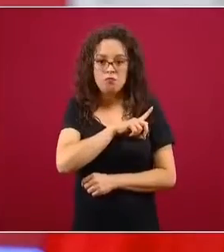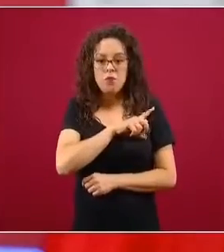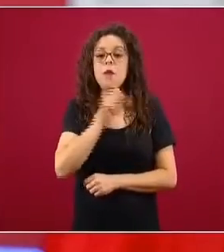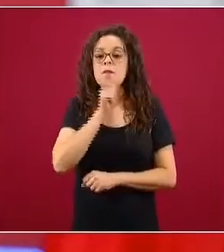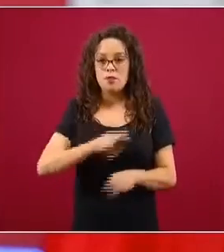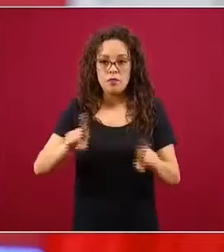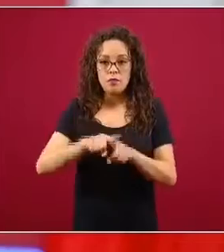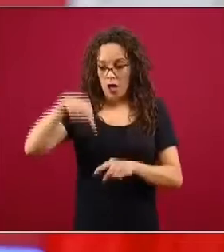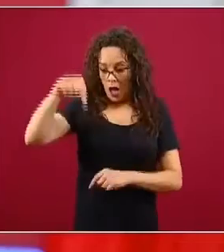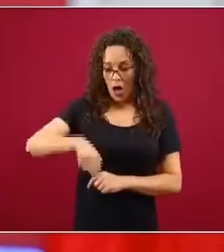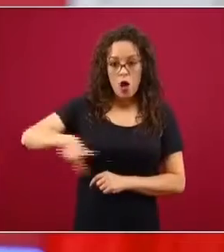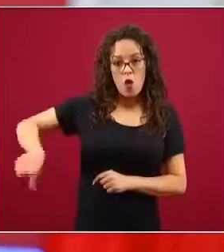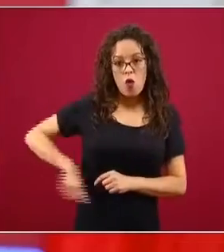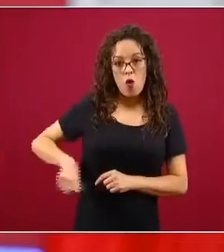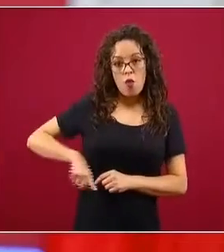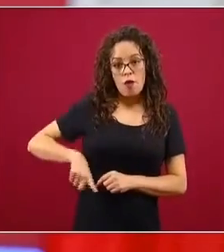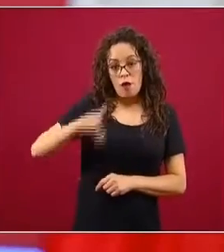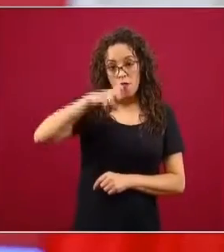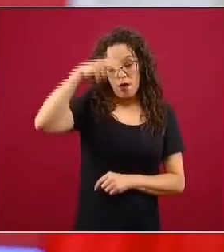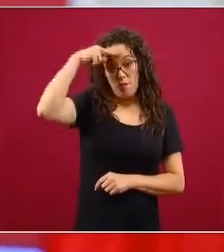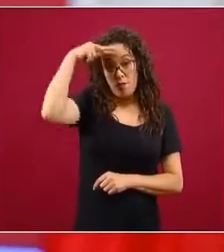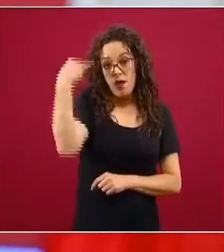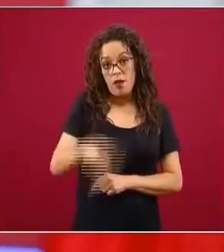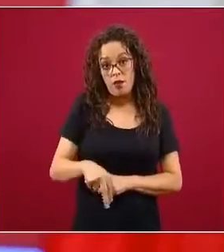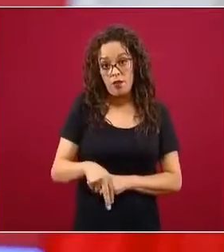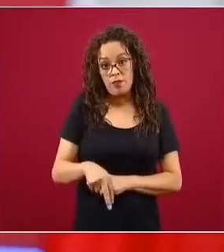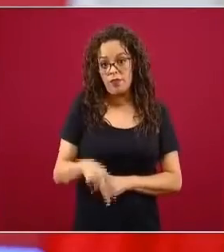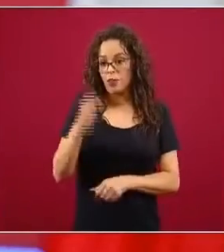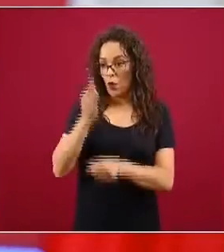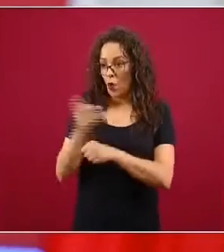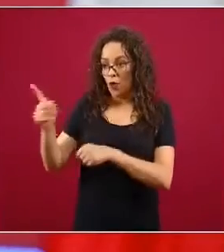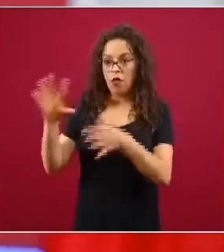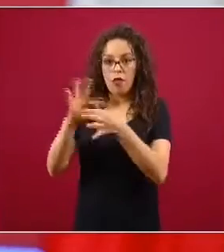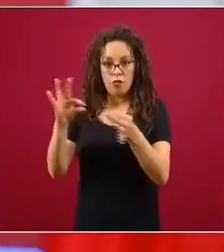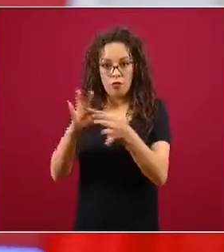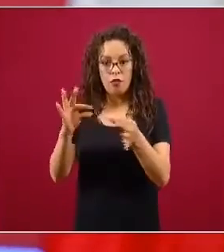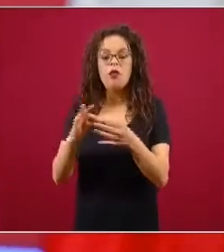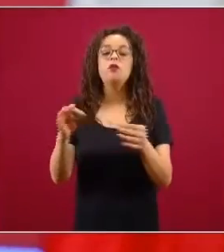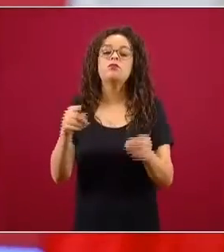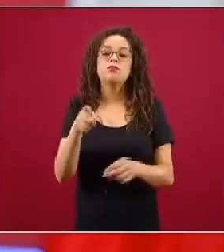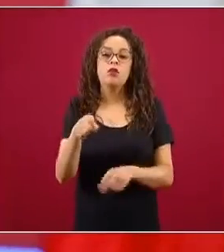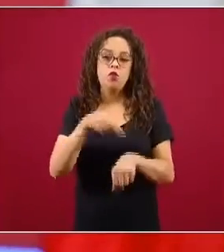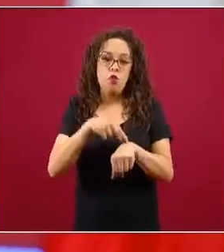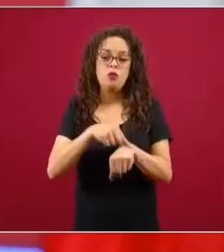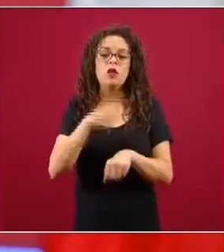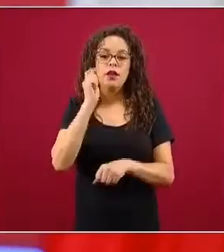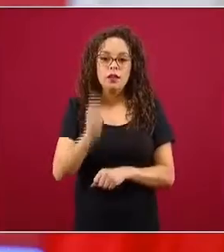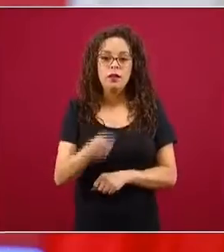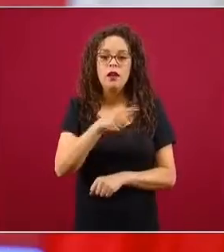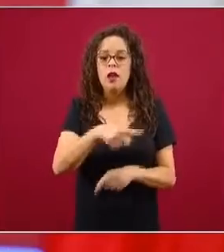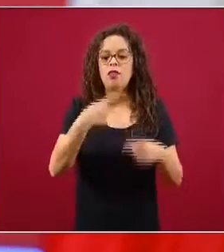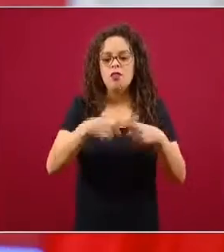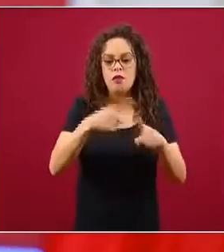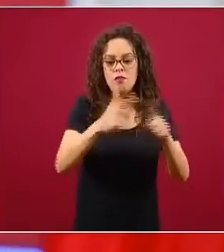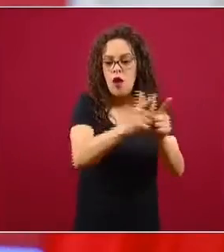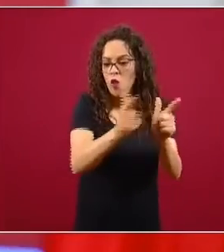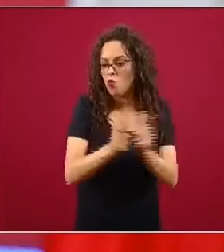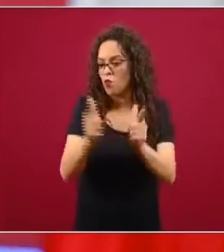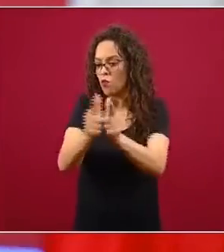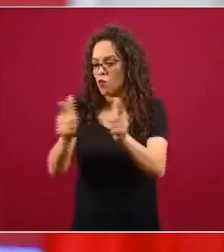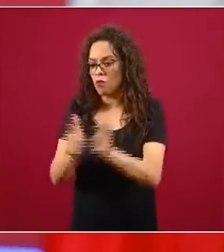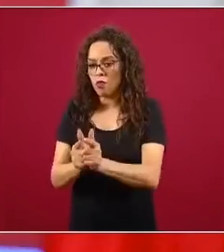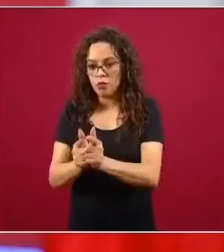López Ridaura el papel de las políticas multisectoriales, los grupos de trabajo multisectoriales que han confluido en este